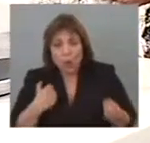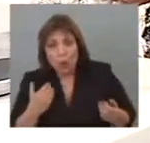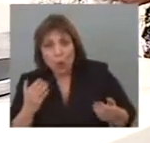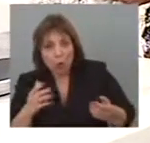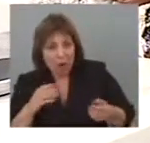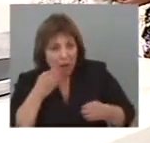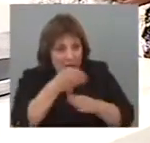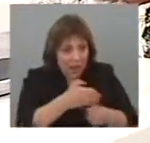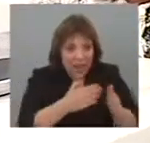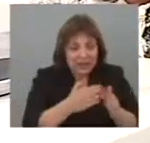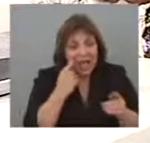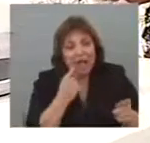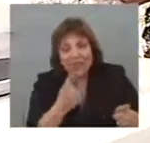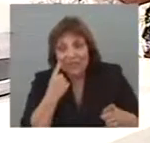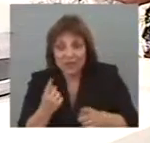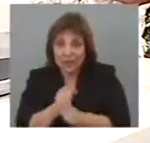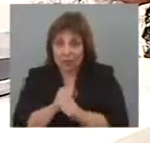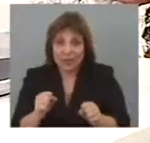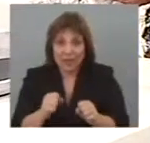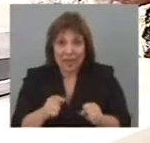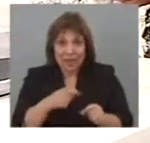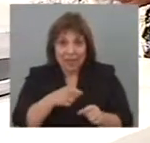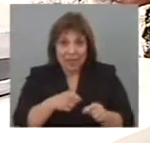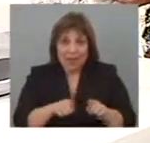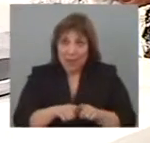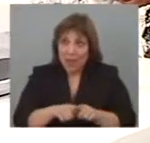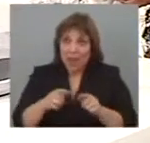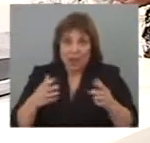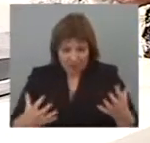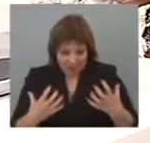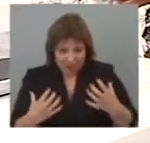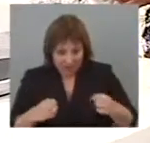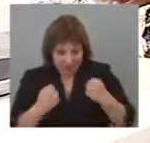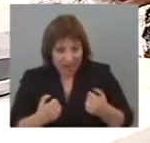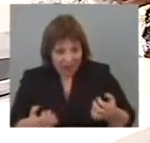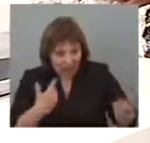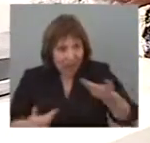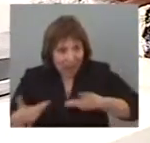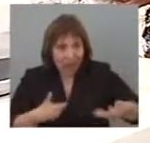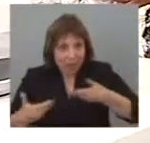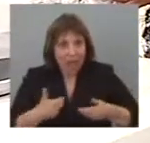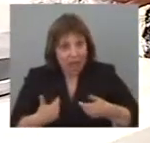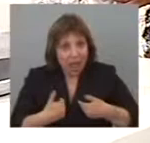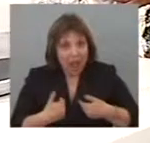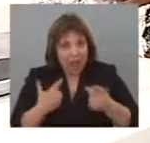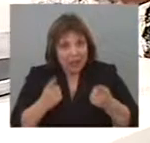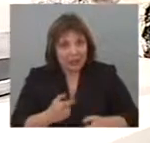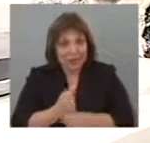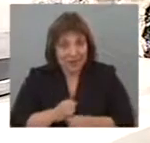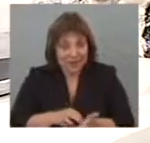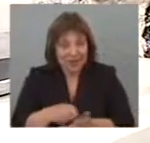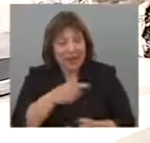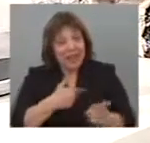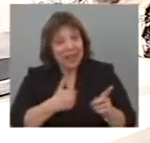poner en presión estos temas, bueno, es muy difícil. Y creo que el rol de Mujeres de Negro, como de